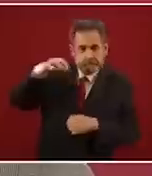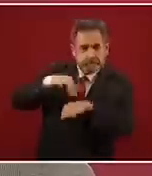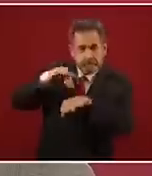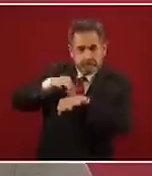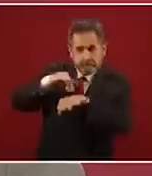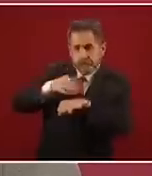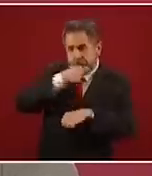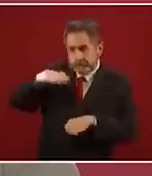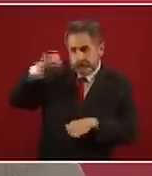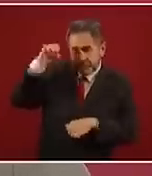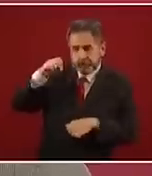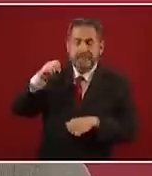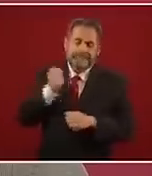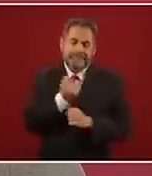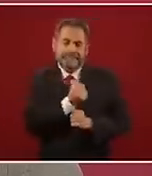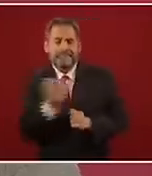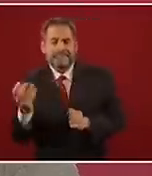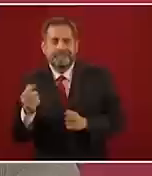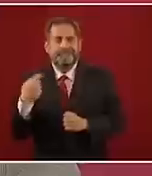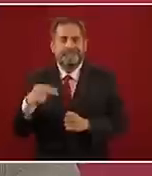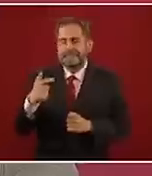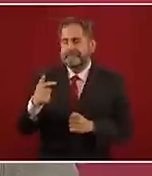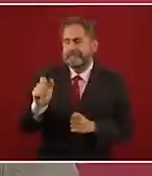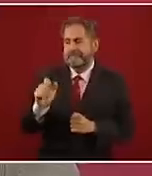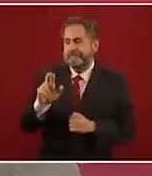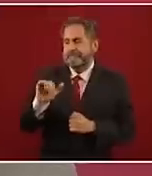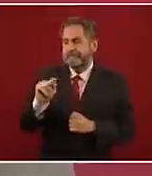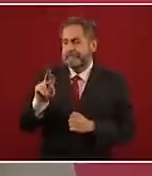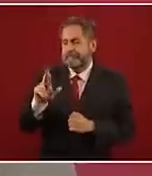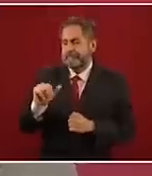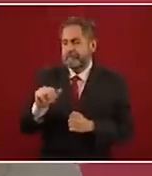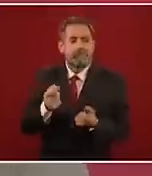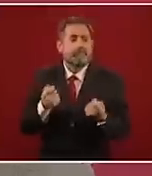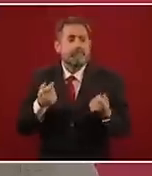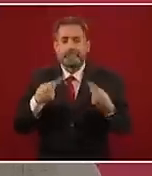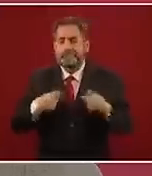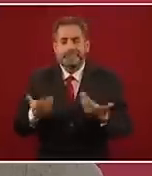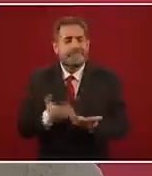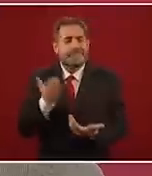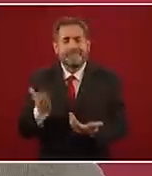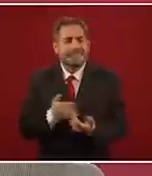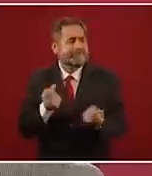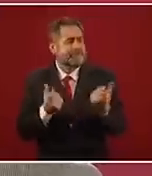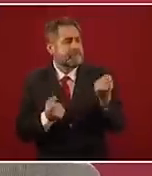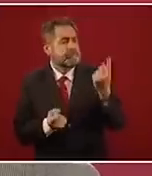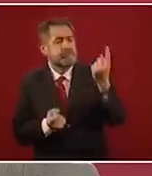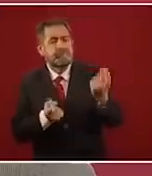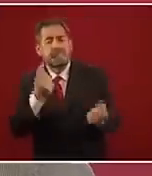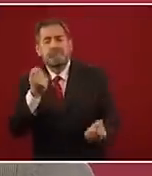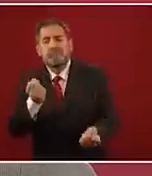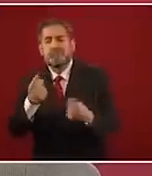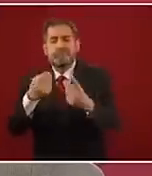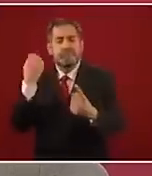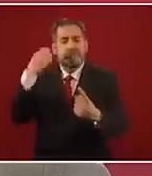geriatras, es una de las múltiples profesiones en donde hay escasez de profesionistas. Esto tiene que ver con lo que hemos señalado